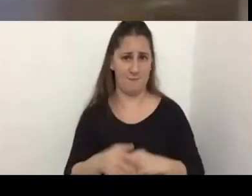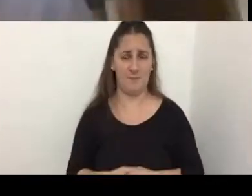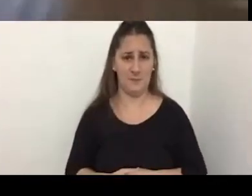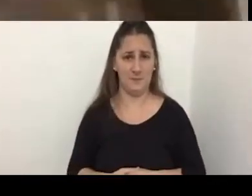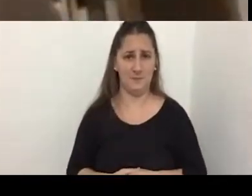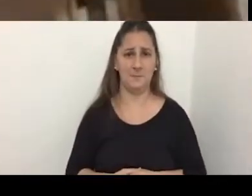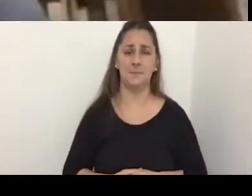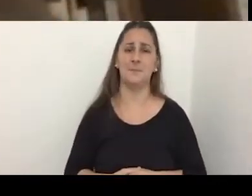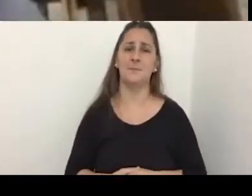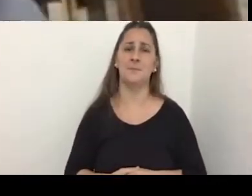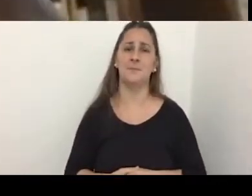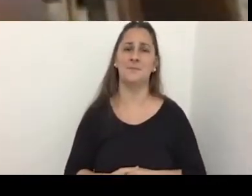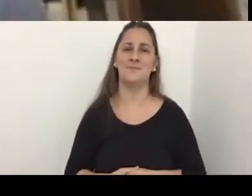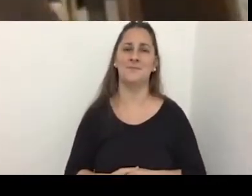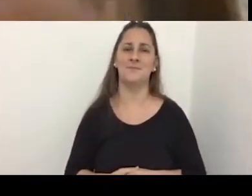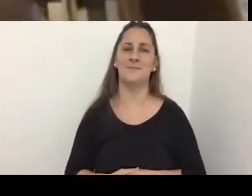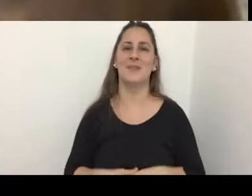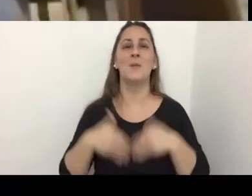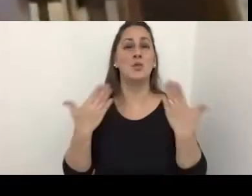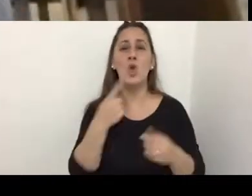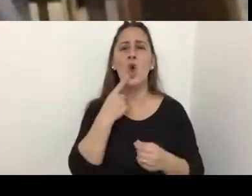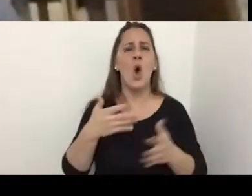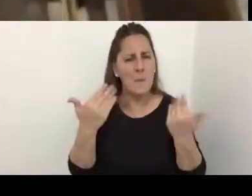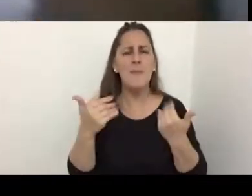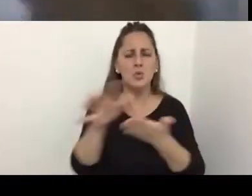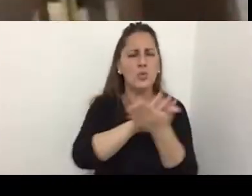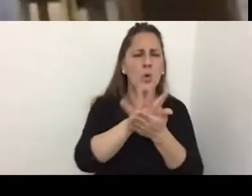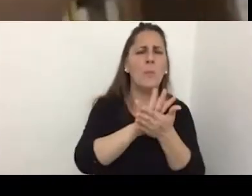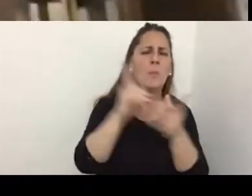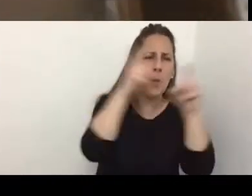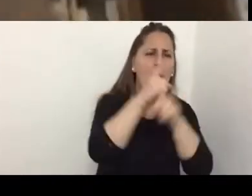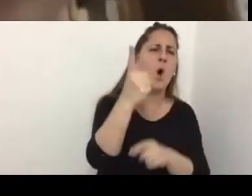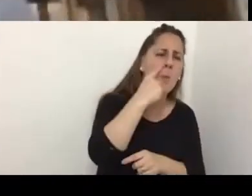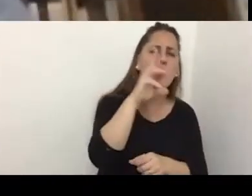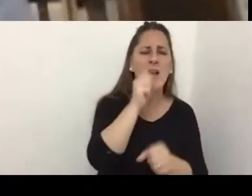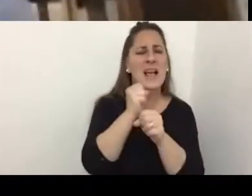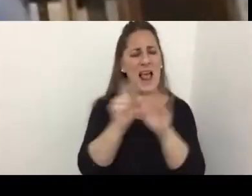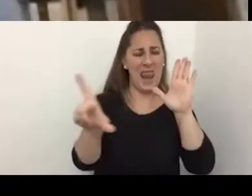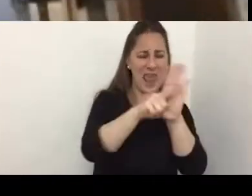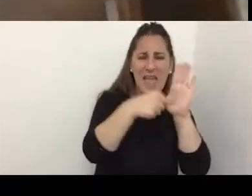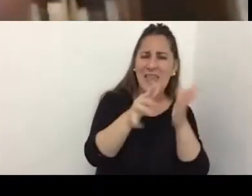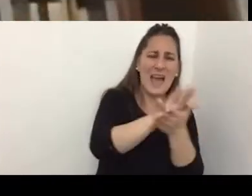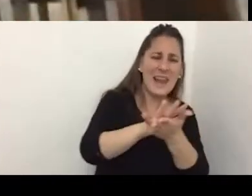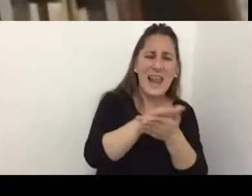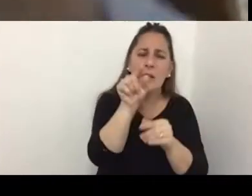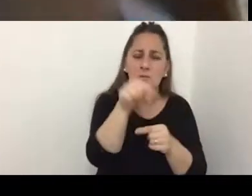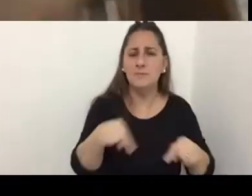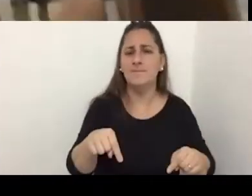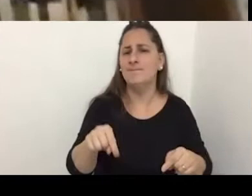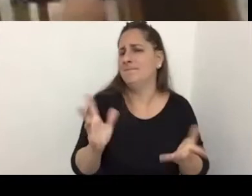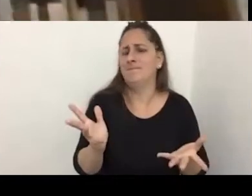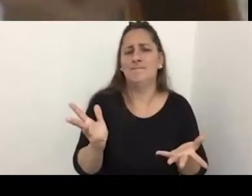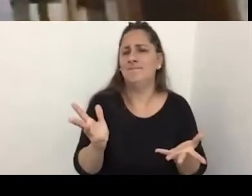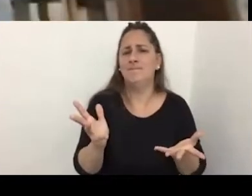Por eso yo digo, cuando me dicen vamos a solucionar los problemas de las y los trabajadores con tal ley que arregla tal cosita, el problema primero es mucho